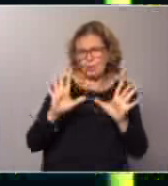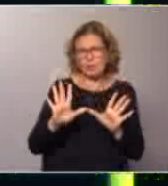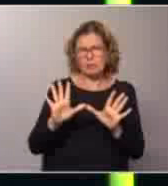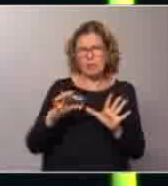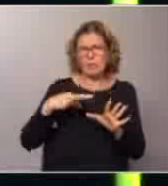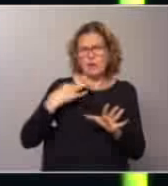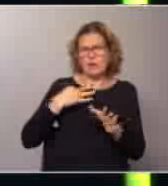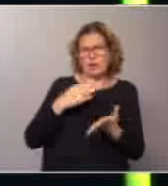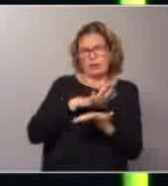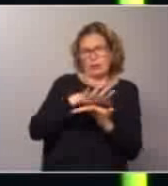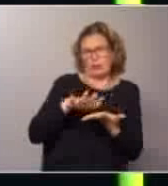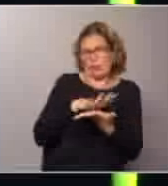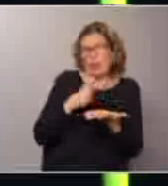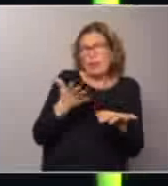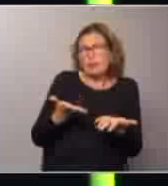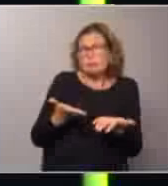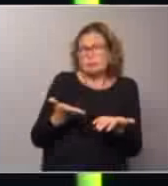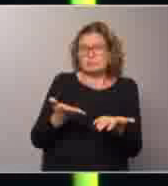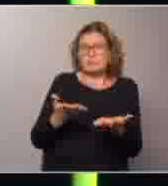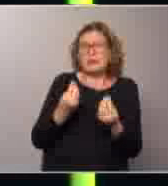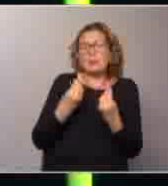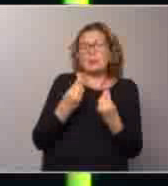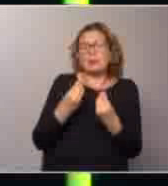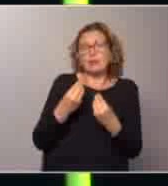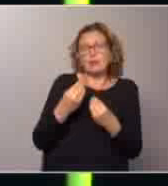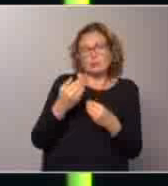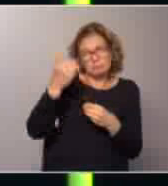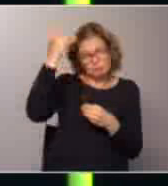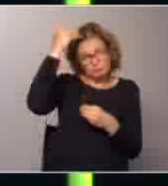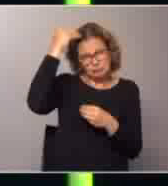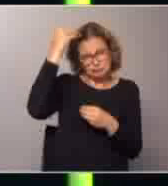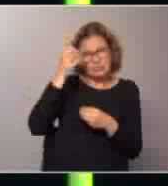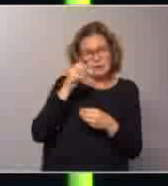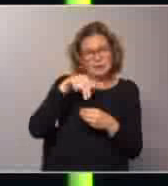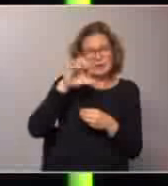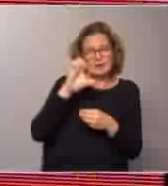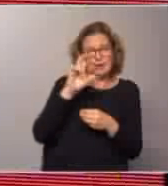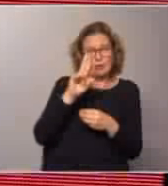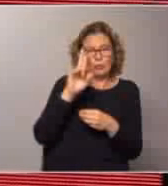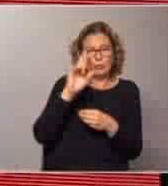vivir en sociedad qué pasa con las neuronas nuestras